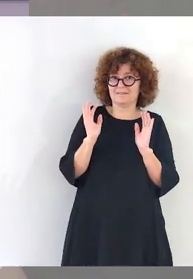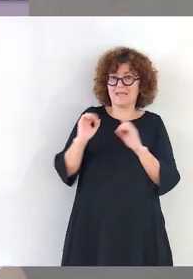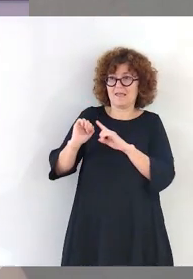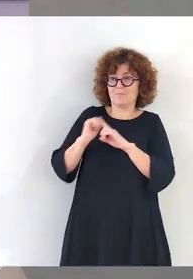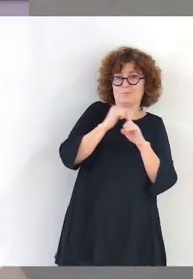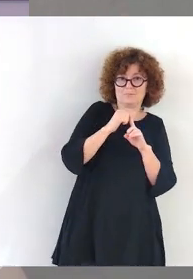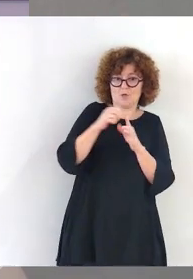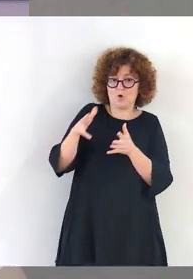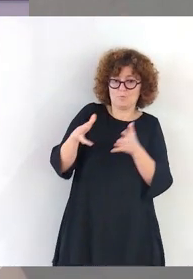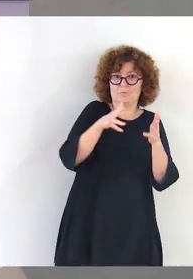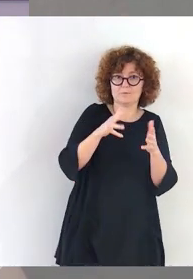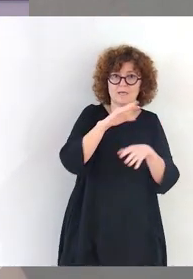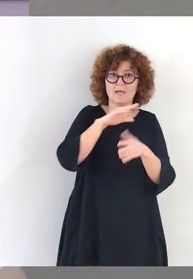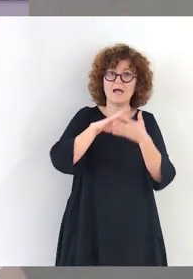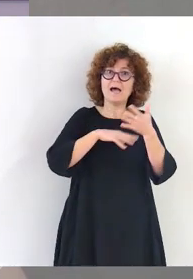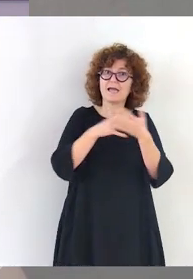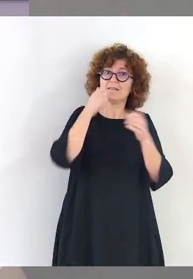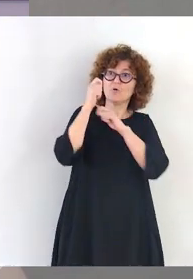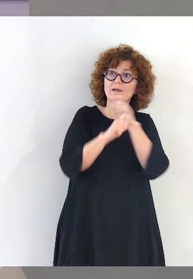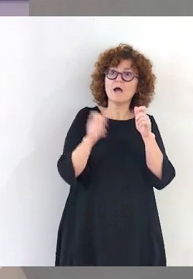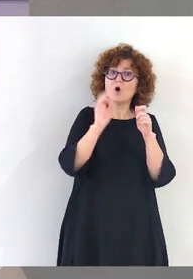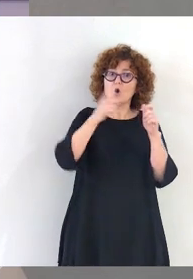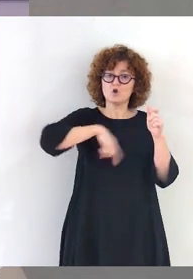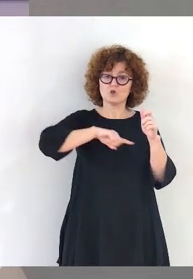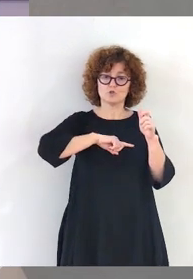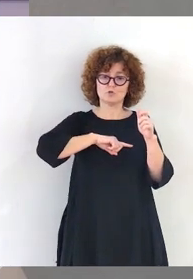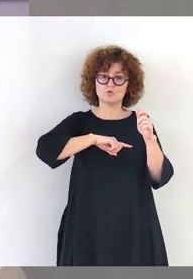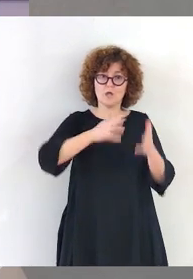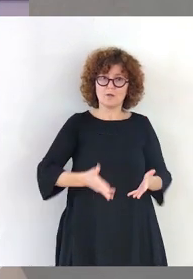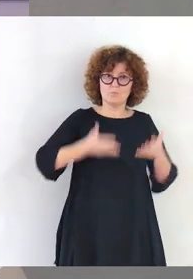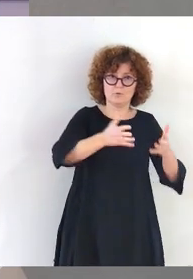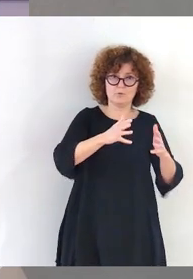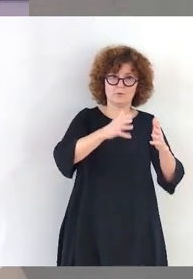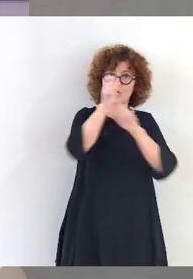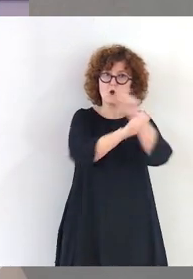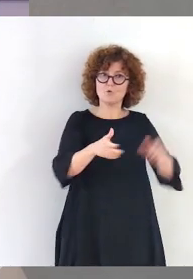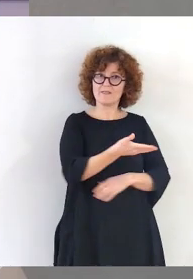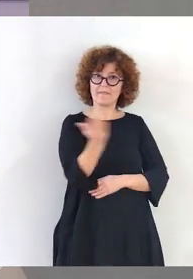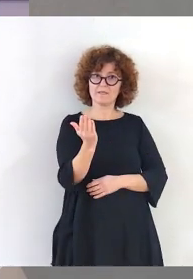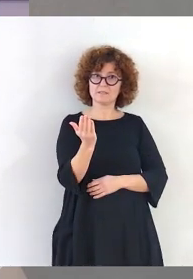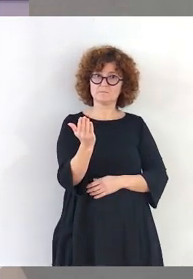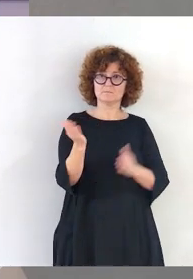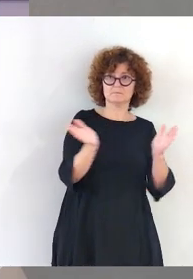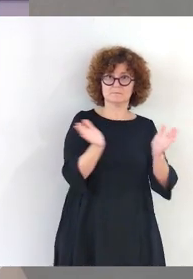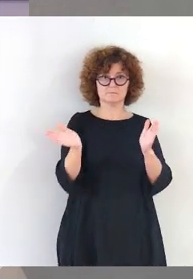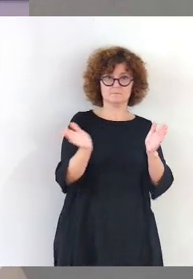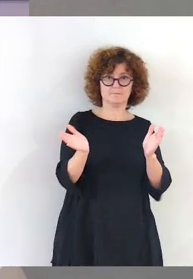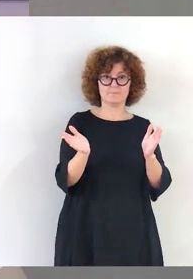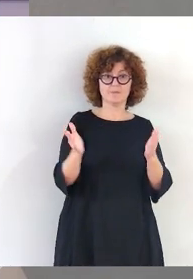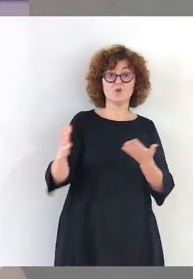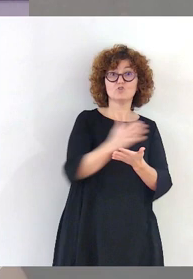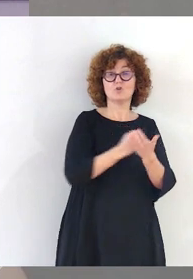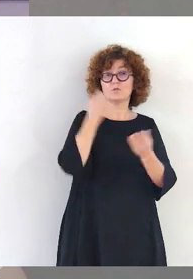humana o estamos de parte de las comunidades porque la pregunta al final creo que la pregunta de toda persona debería hacerse